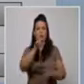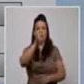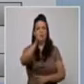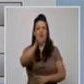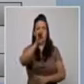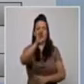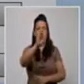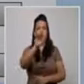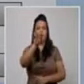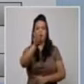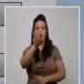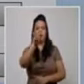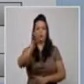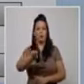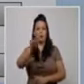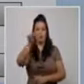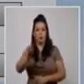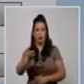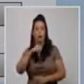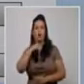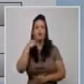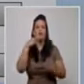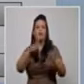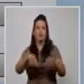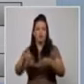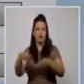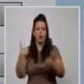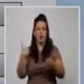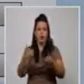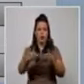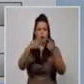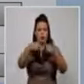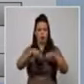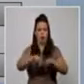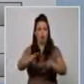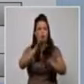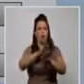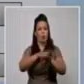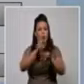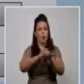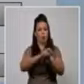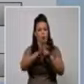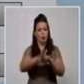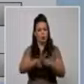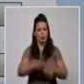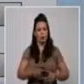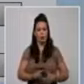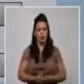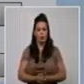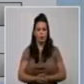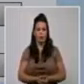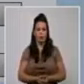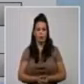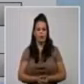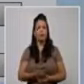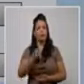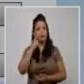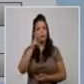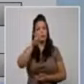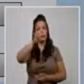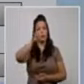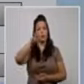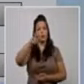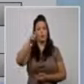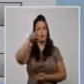2.232.181 personas que han perdido la vida como consecuencia de la COVID-19, letalidad de